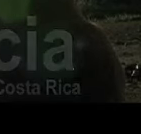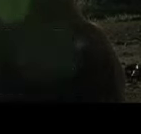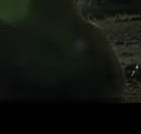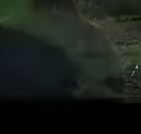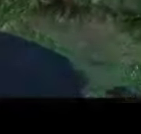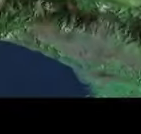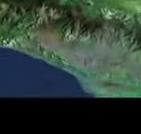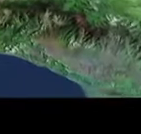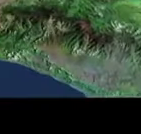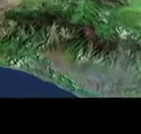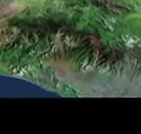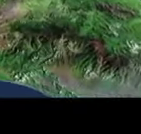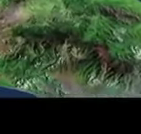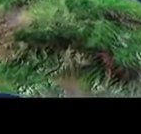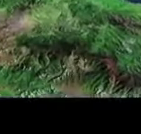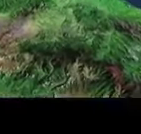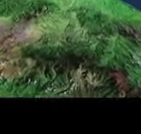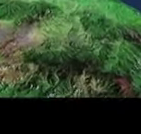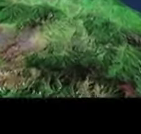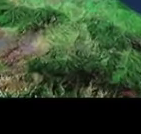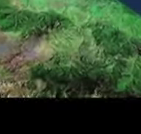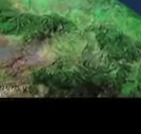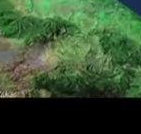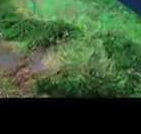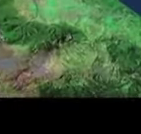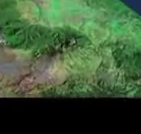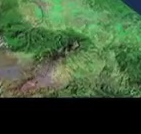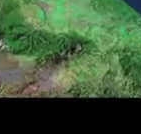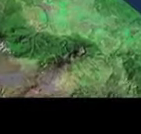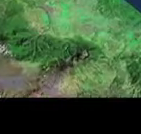Melodía de los gallos al cantar,